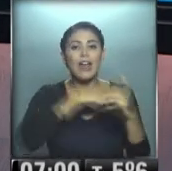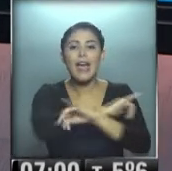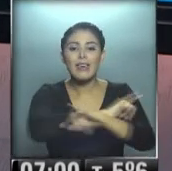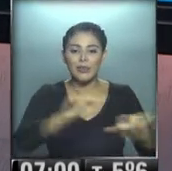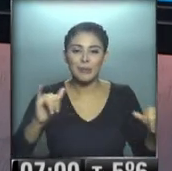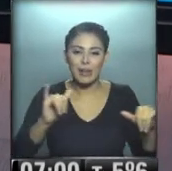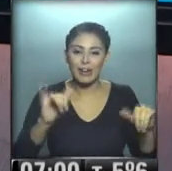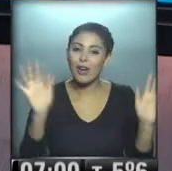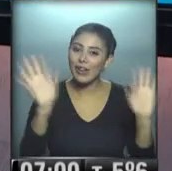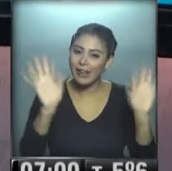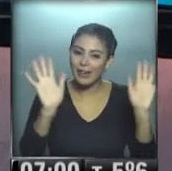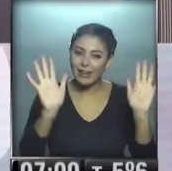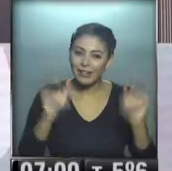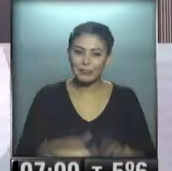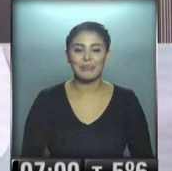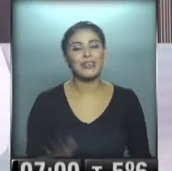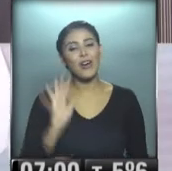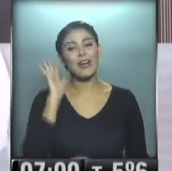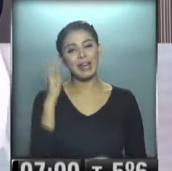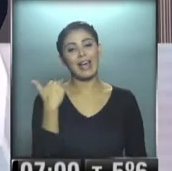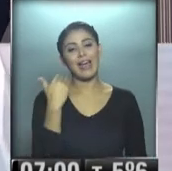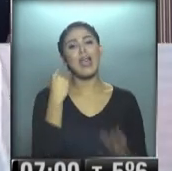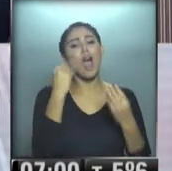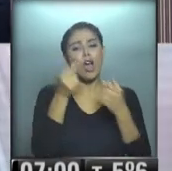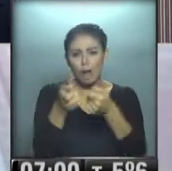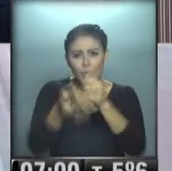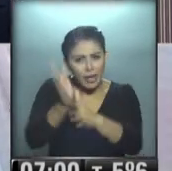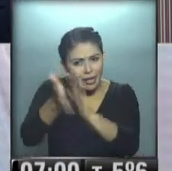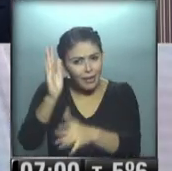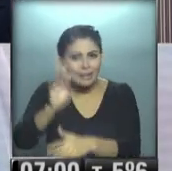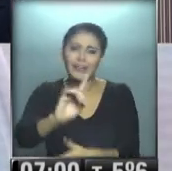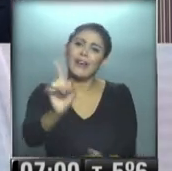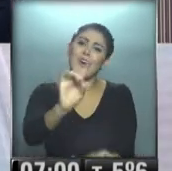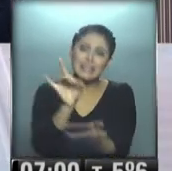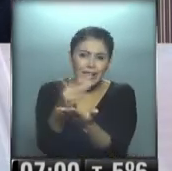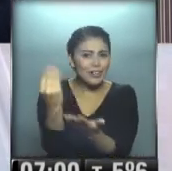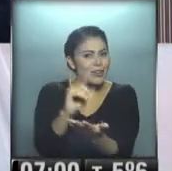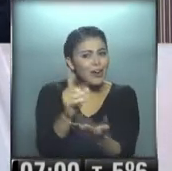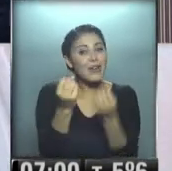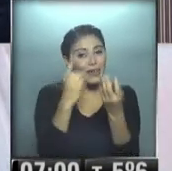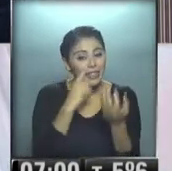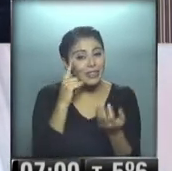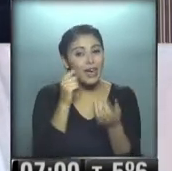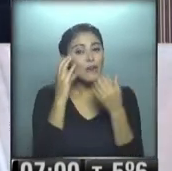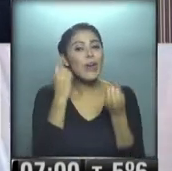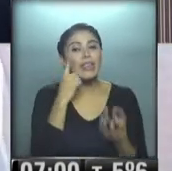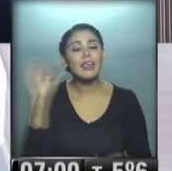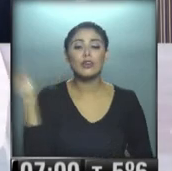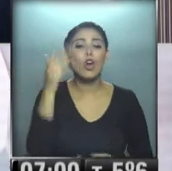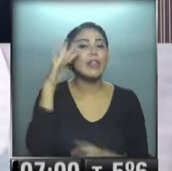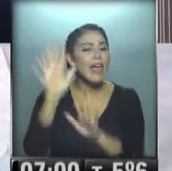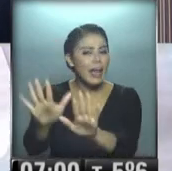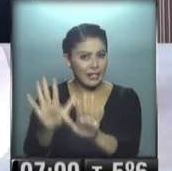información. Hola. Hola, Nadia, con Homo te vamos a estar echando, claro que no. ¿Cómo estás? Buen día a todos. Nadia se